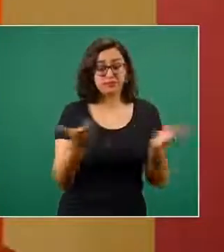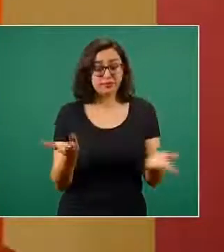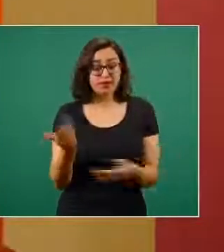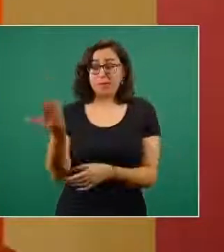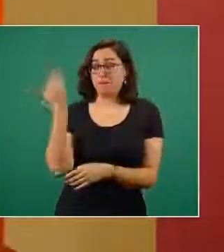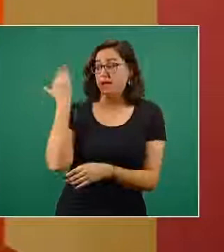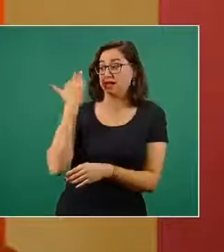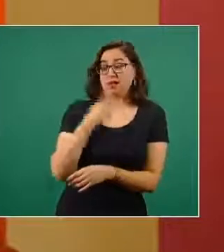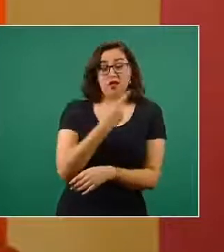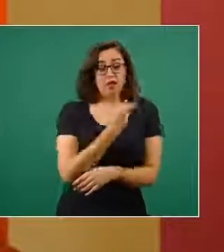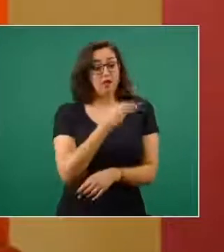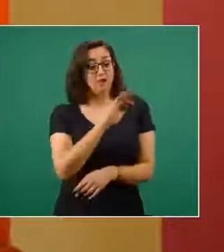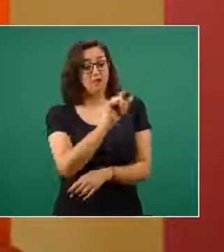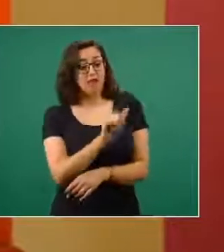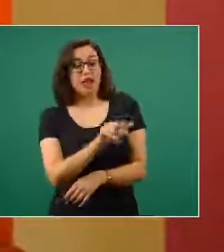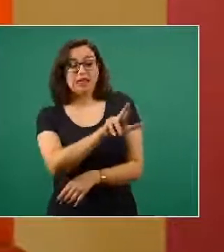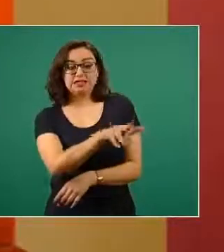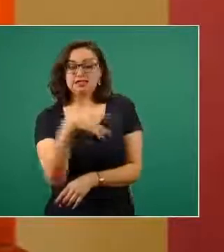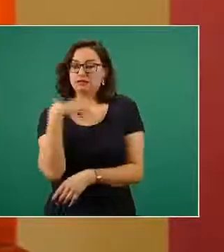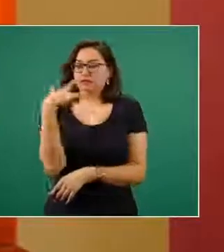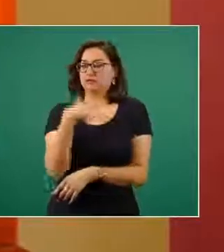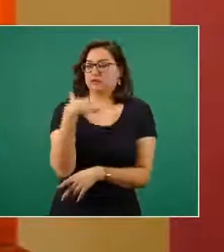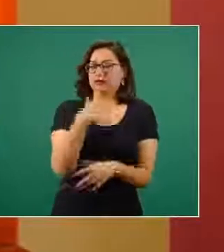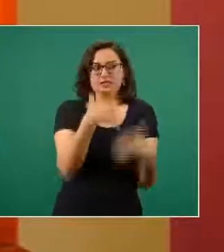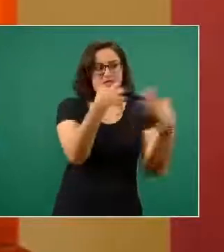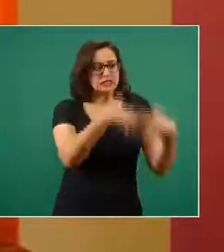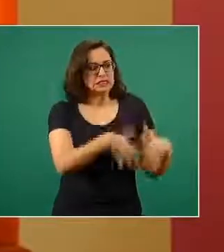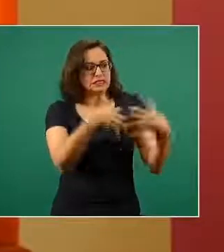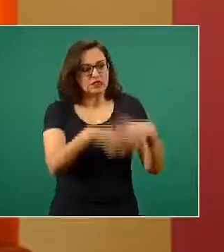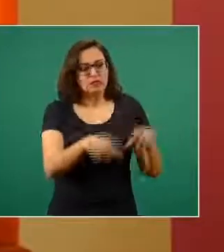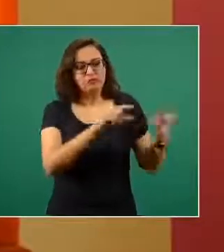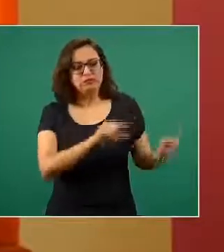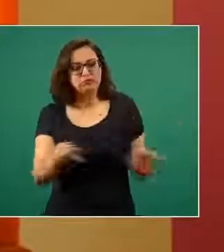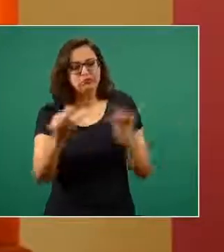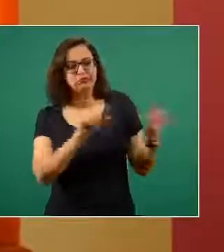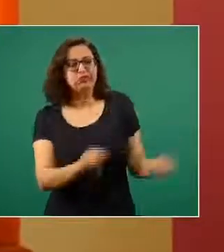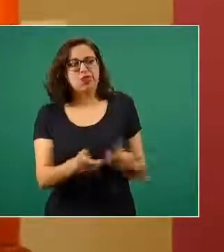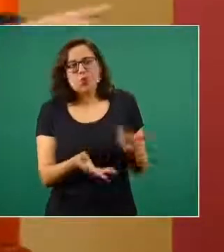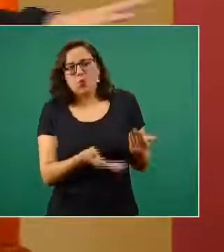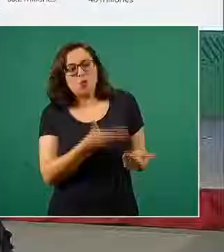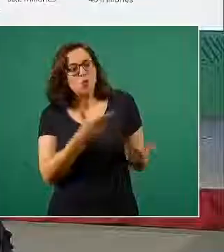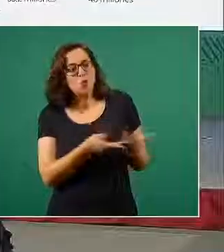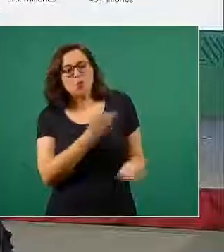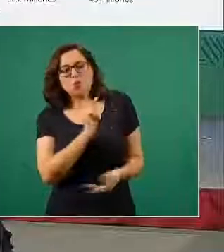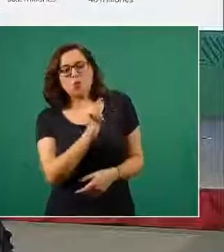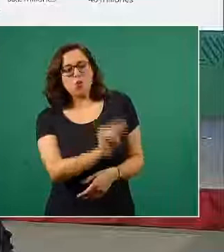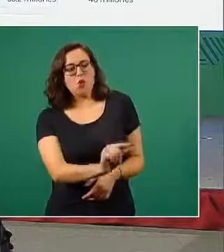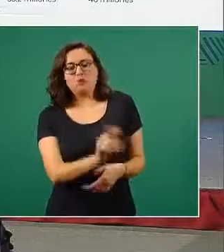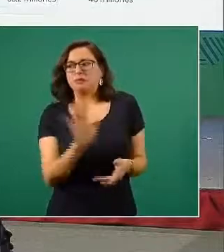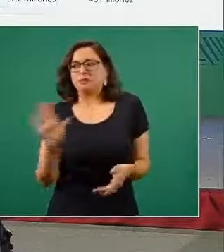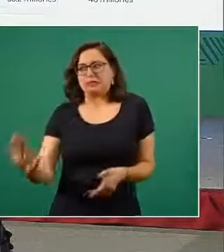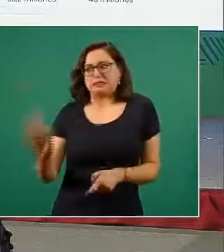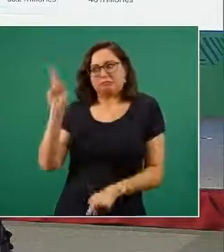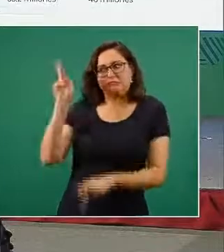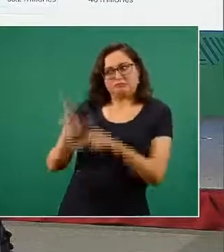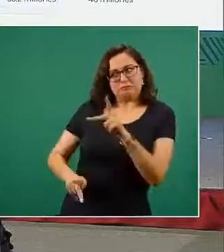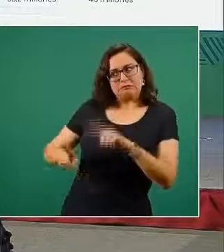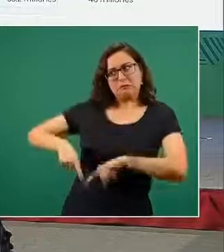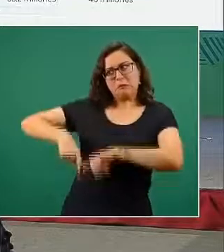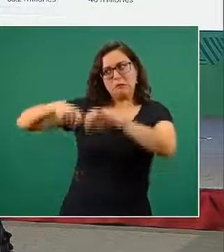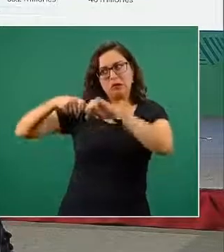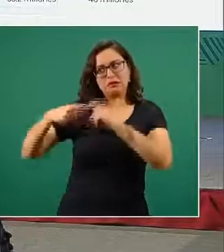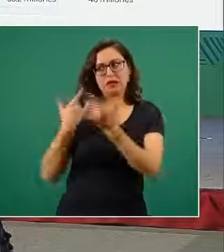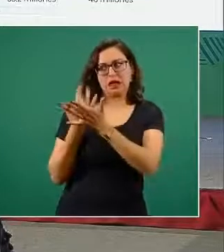su producción y poder producir más. Hay que acordarnos que a nosotros nos entregarían entre